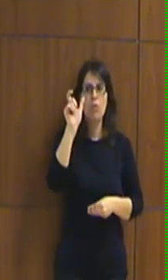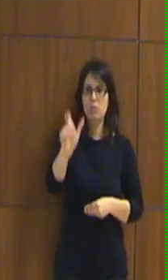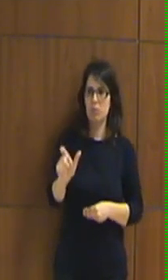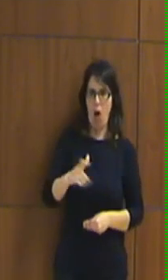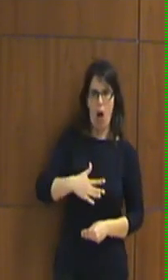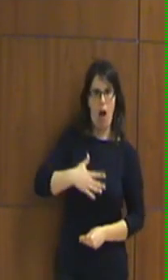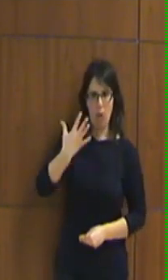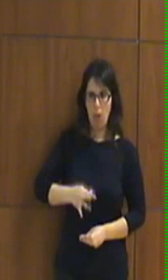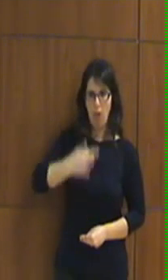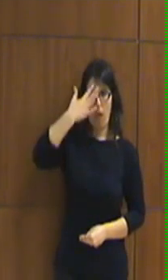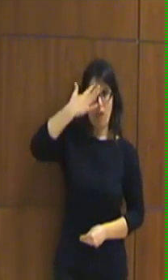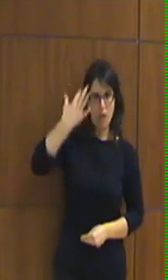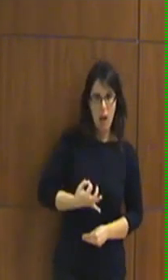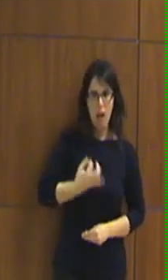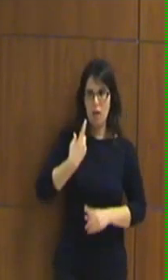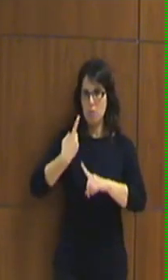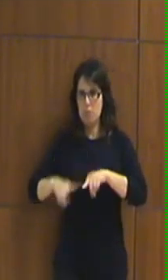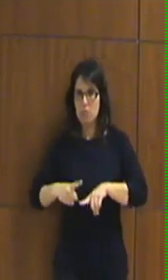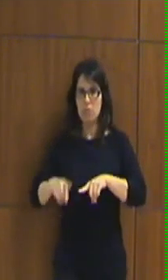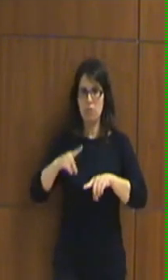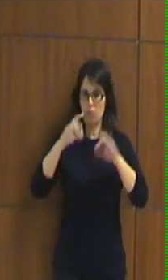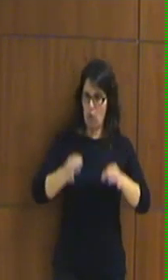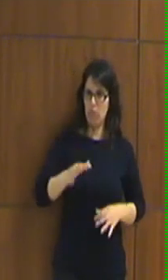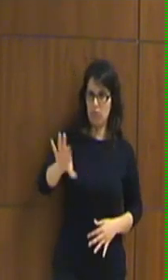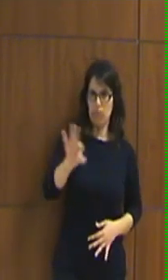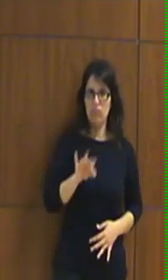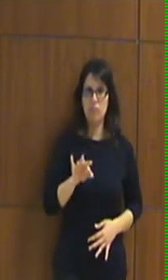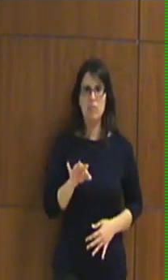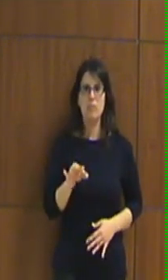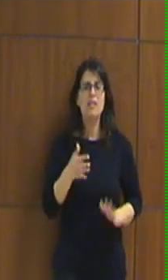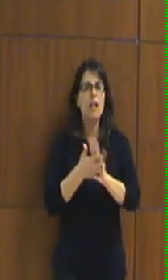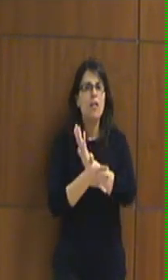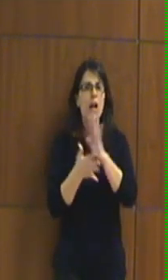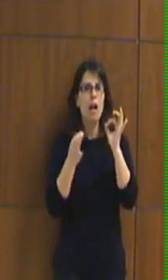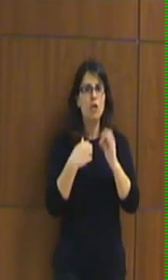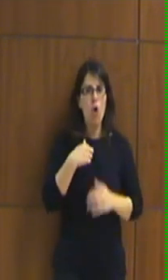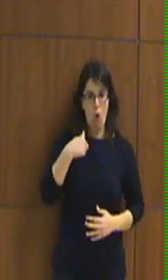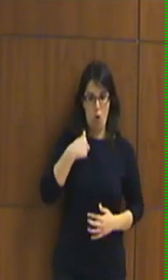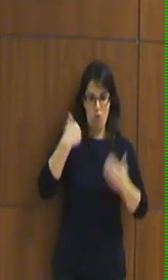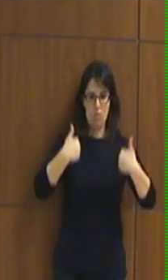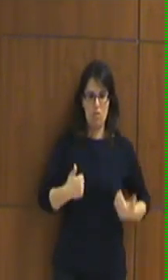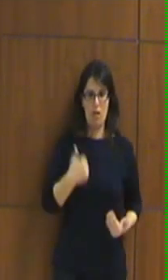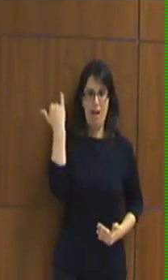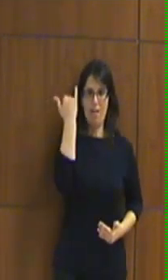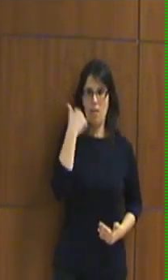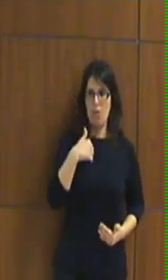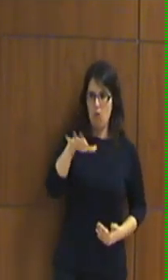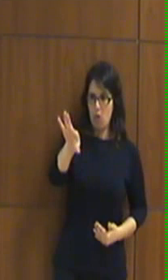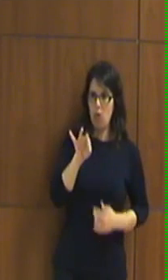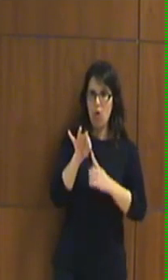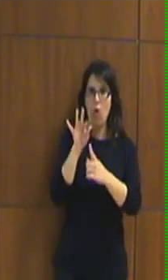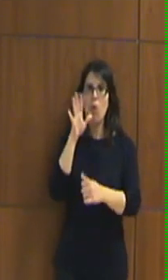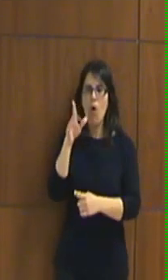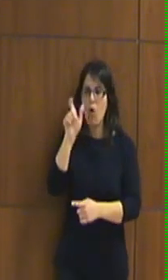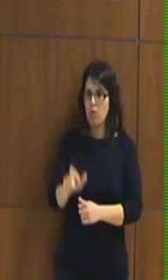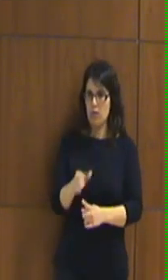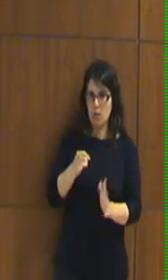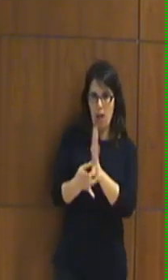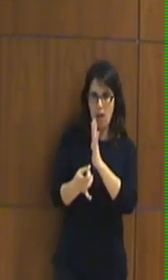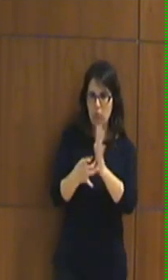final esto, ¿de dónde estamos, ¿no? Con personas con talento, con productividad, unas más listas, otras menos listas, unas